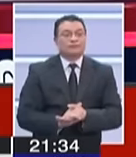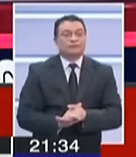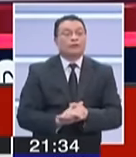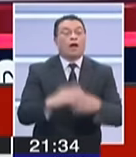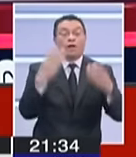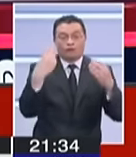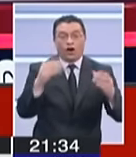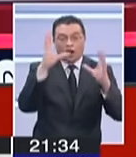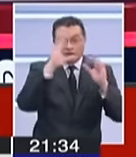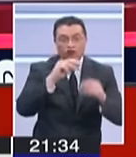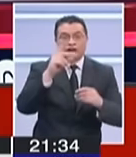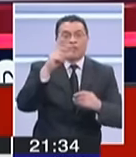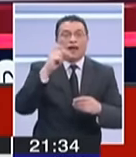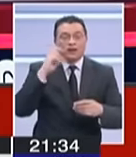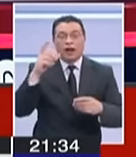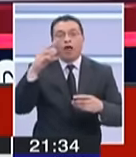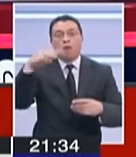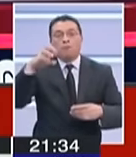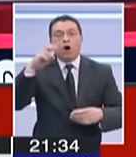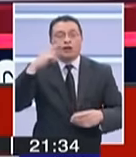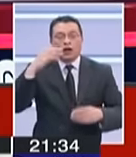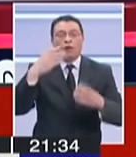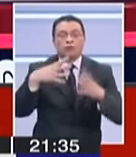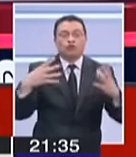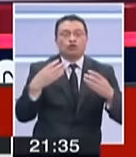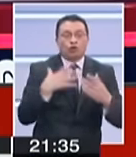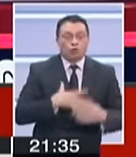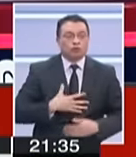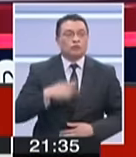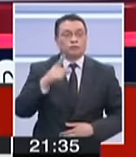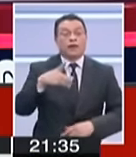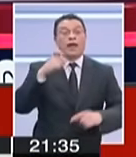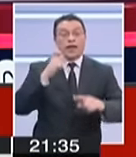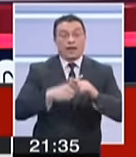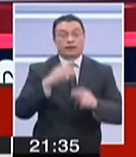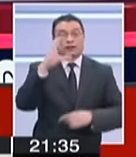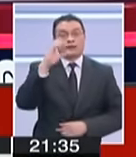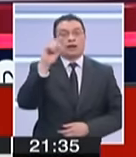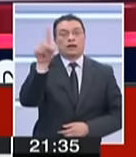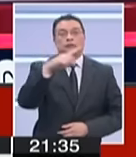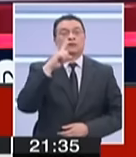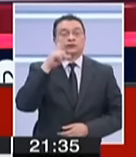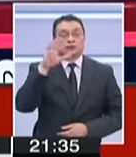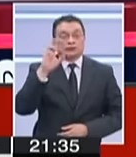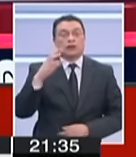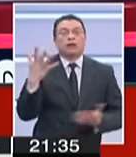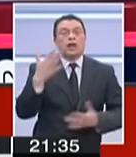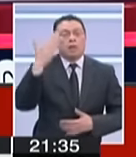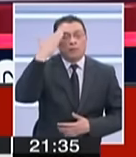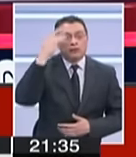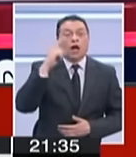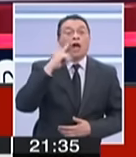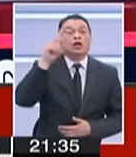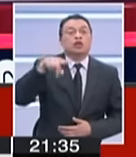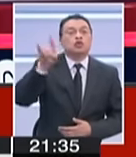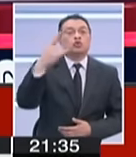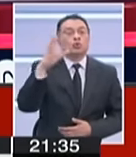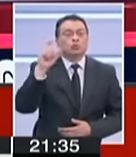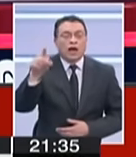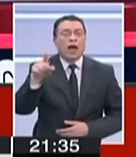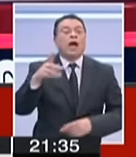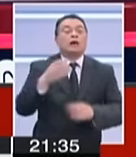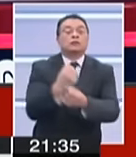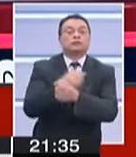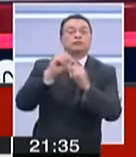Buenas noches, Daniel, Mónica, mucho gusto. Senador, como ex canciller, ¿qué le parece que José Miguel Insulza haya dejado el